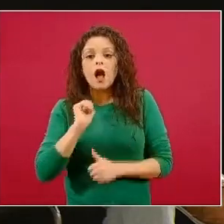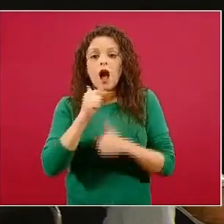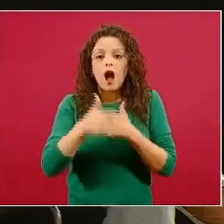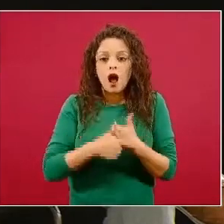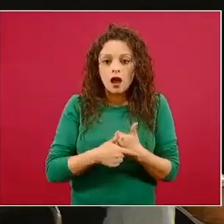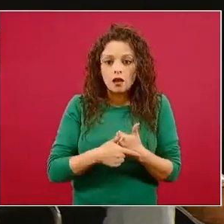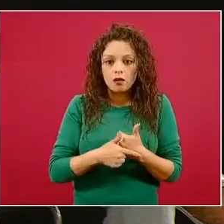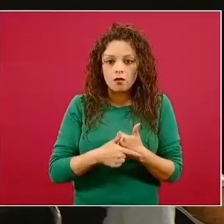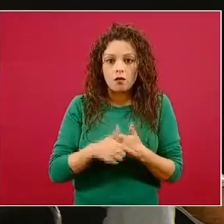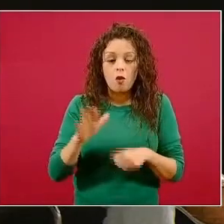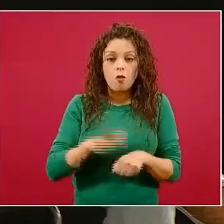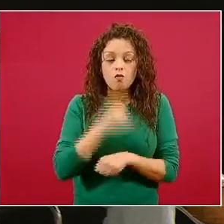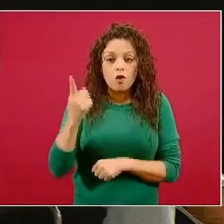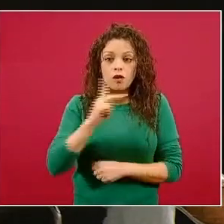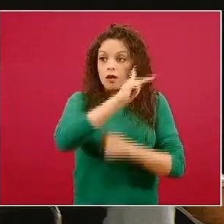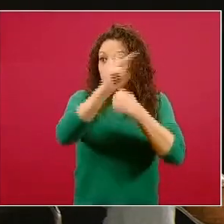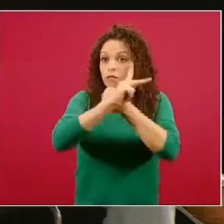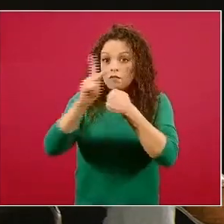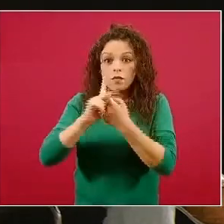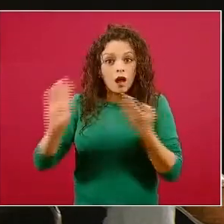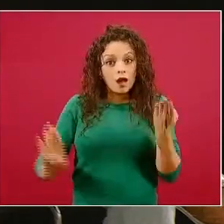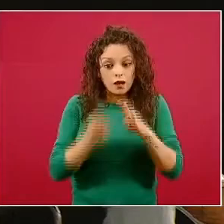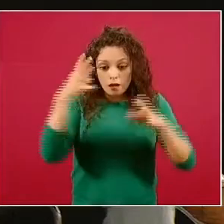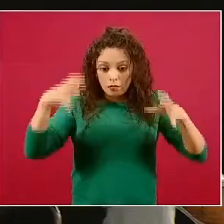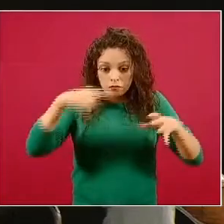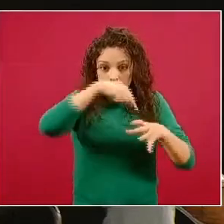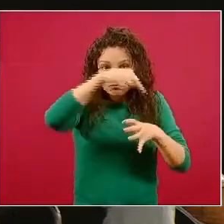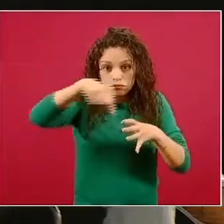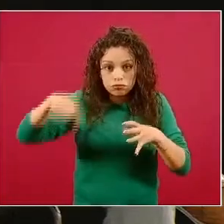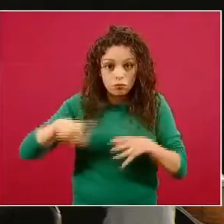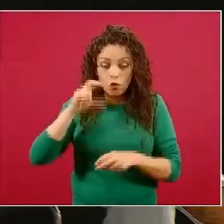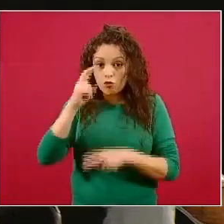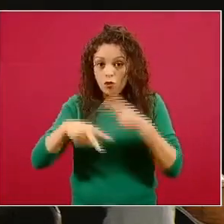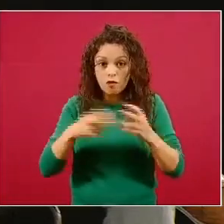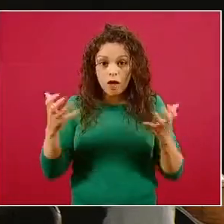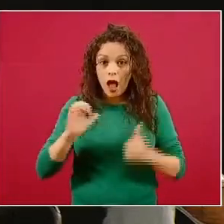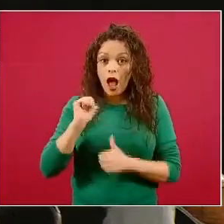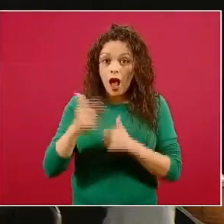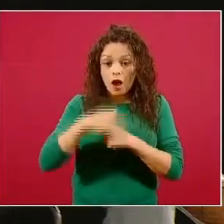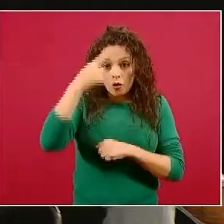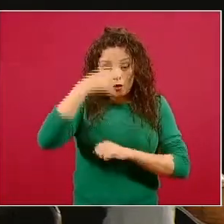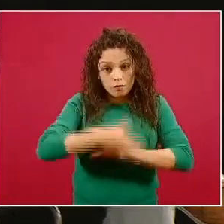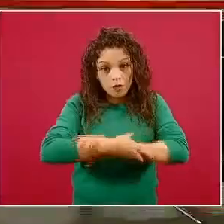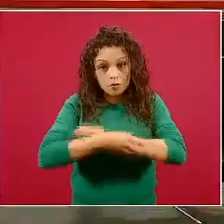los países del mundo no van a tomar medidas globales de solidaridad con India.